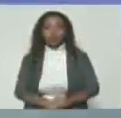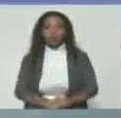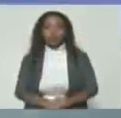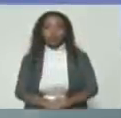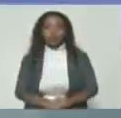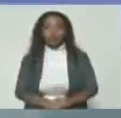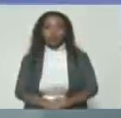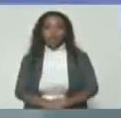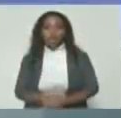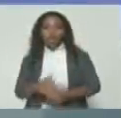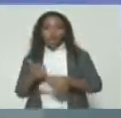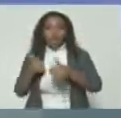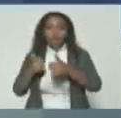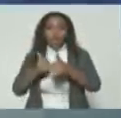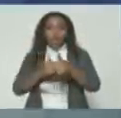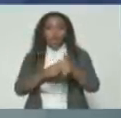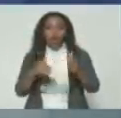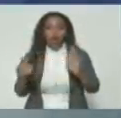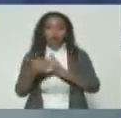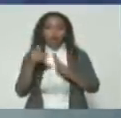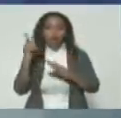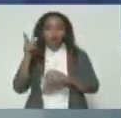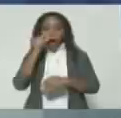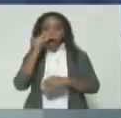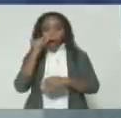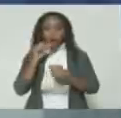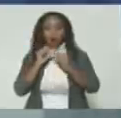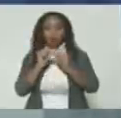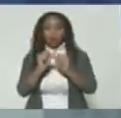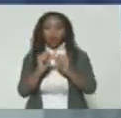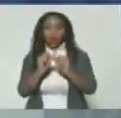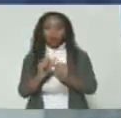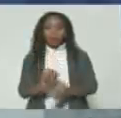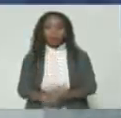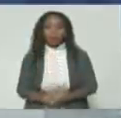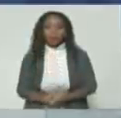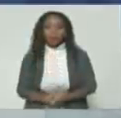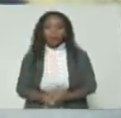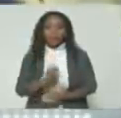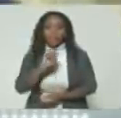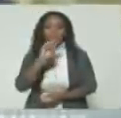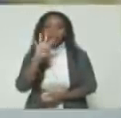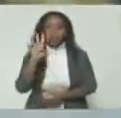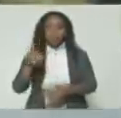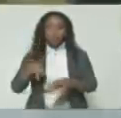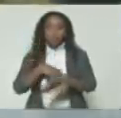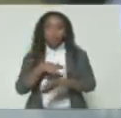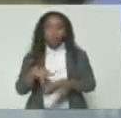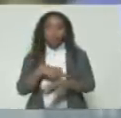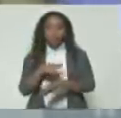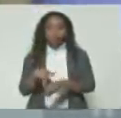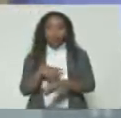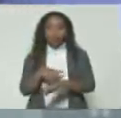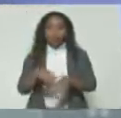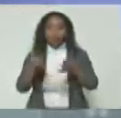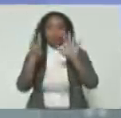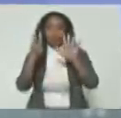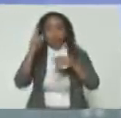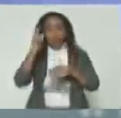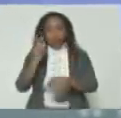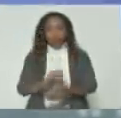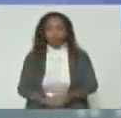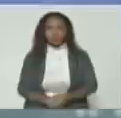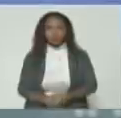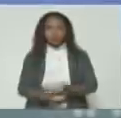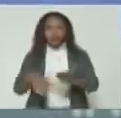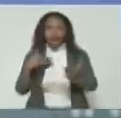La persecución y captura contra estos delincuentes continúa 24 horas de estos 7 días,